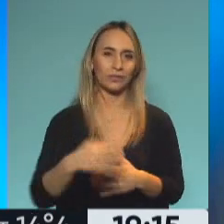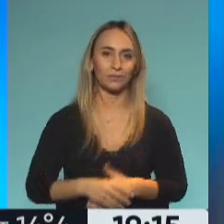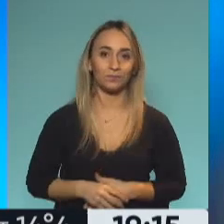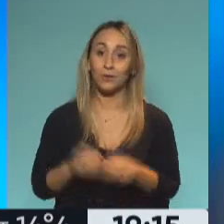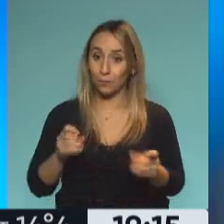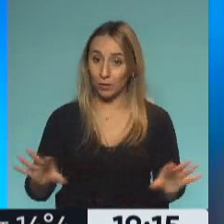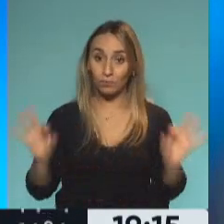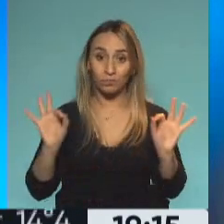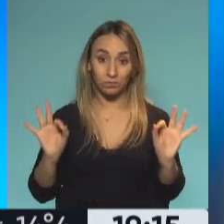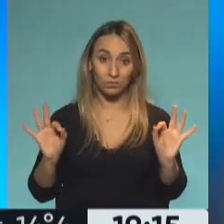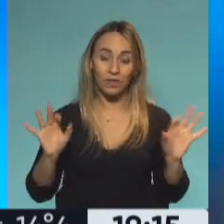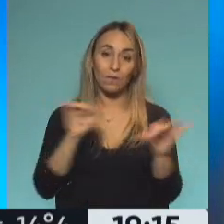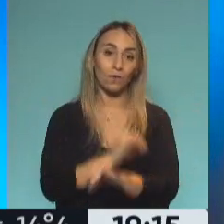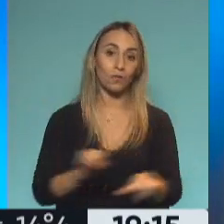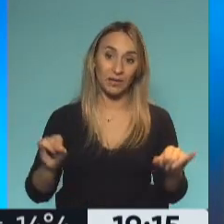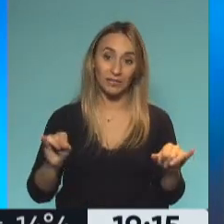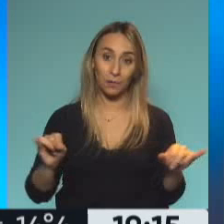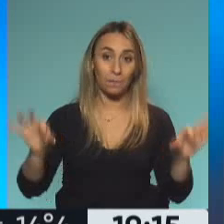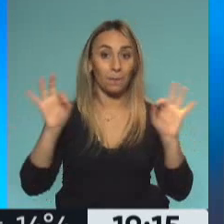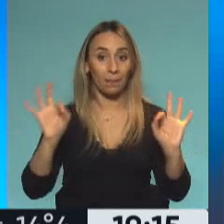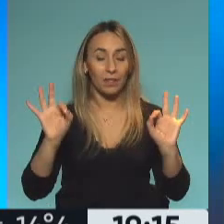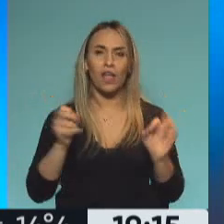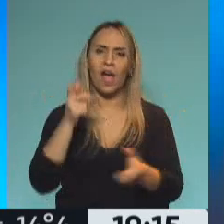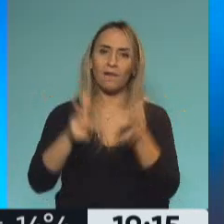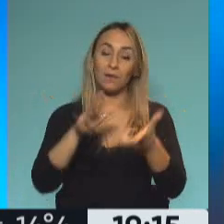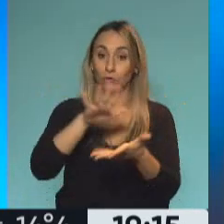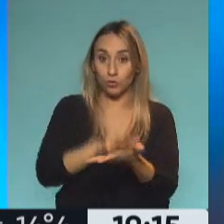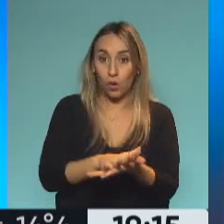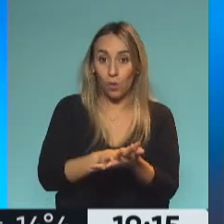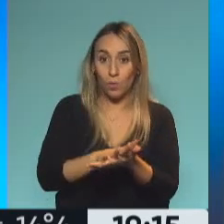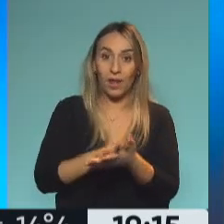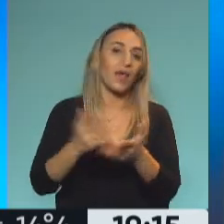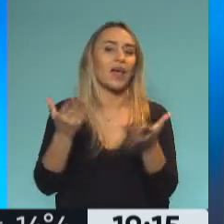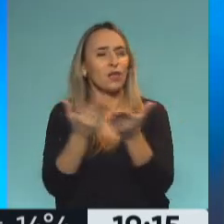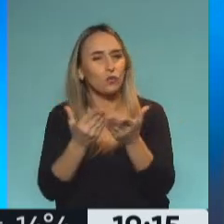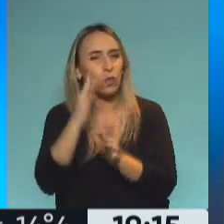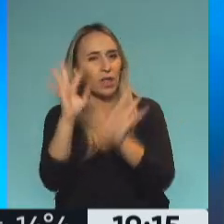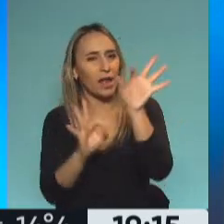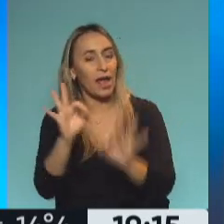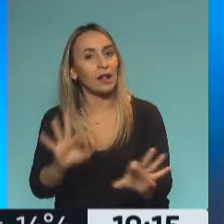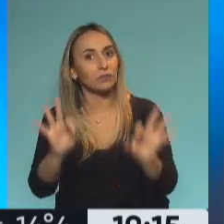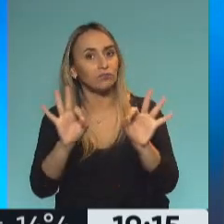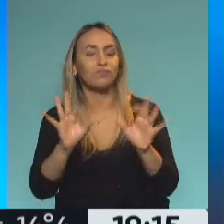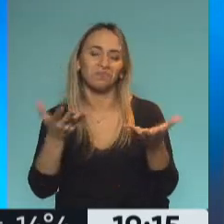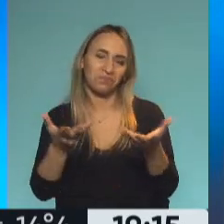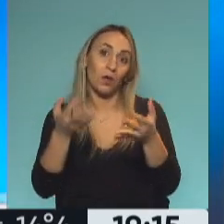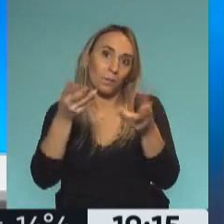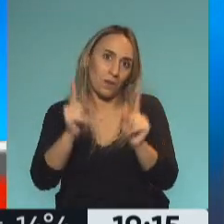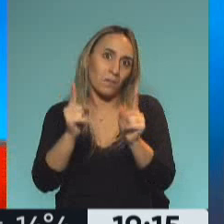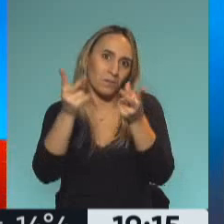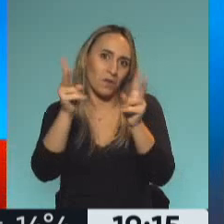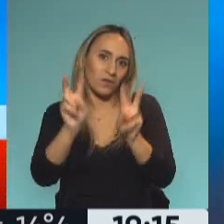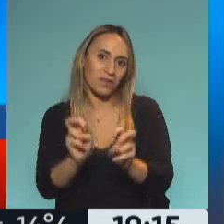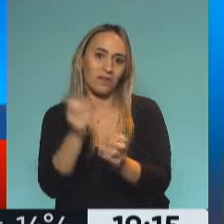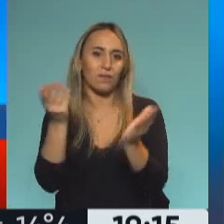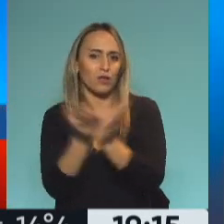Bueno, hasta aquí la información, hasta aquí cuando hablamos de estudios de efectividad. Y hablando de estudios, hablando de monitoreo, hablando de